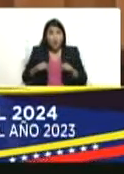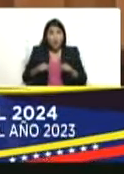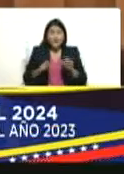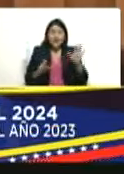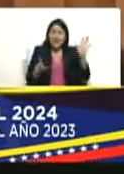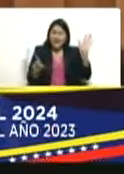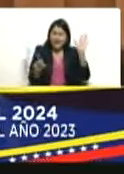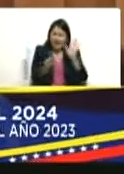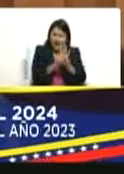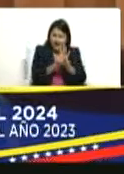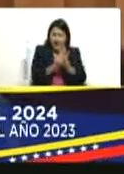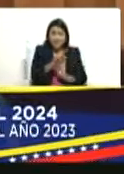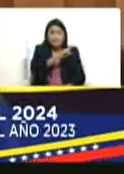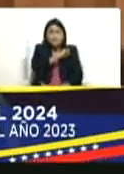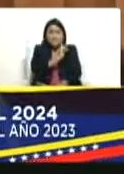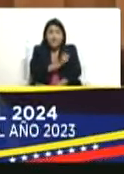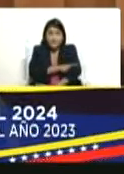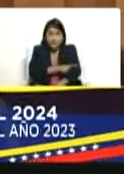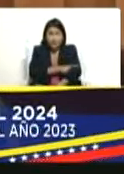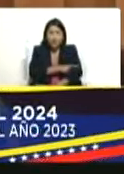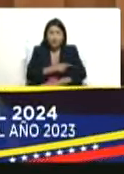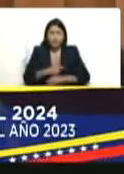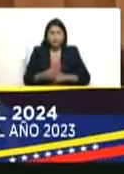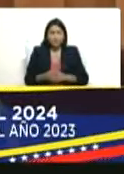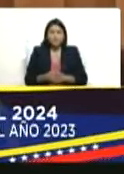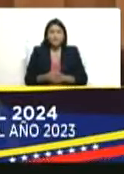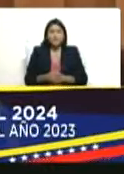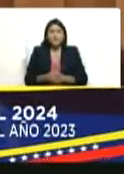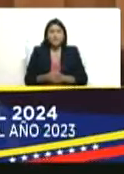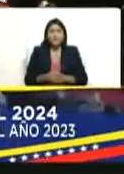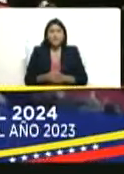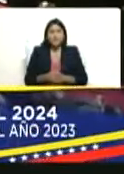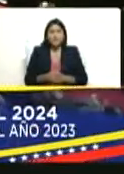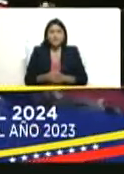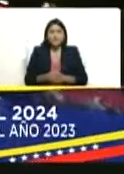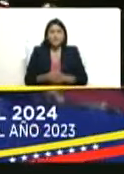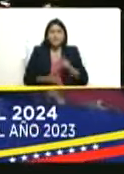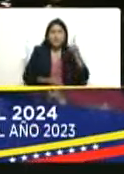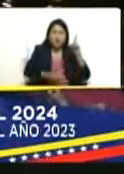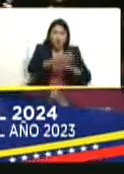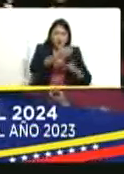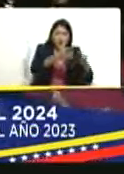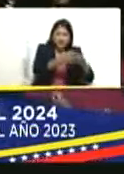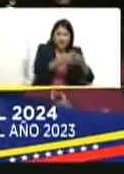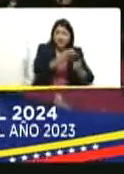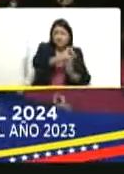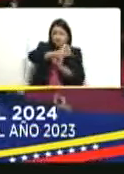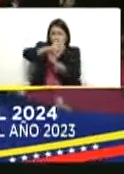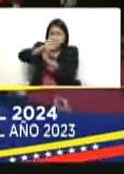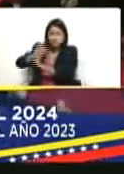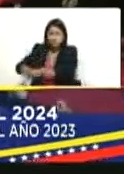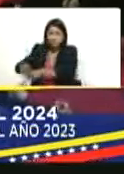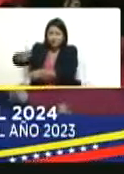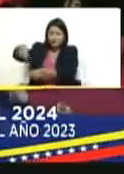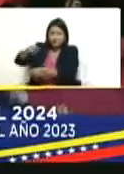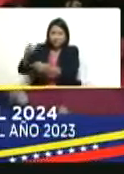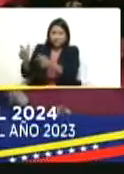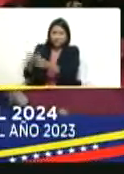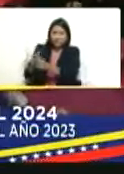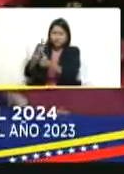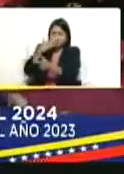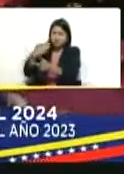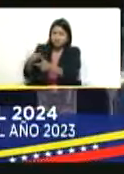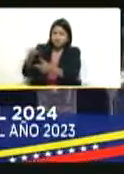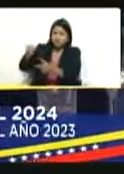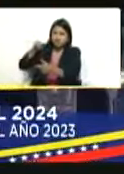legítimo, más poderoso que nunca antes. Así que lograron derrotar y pulverizar